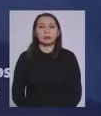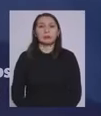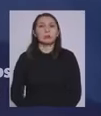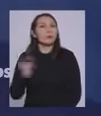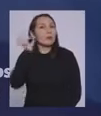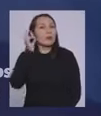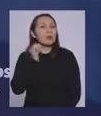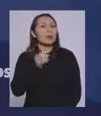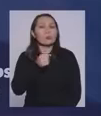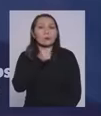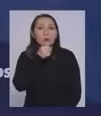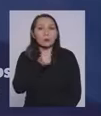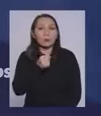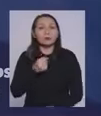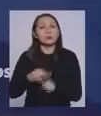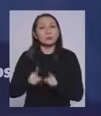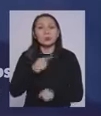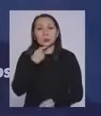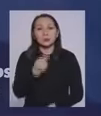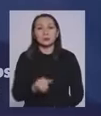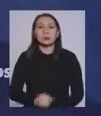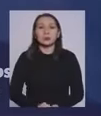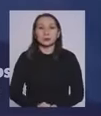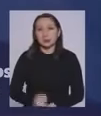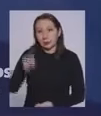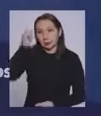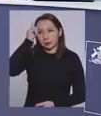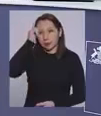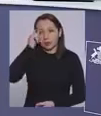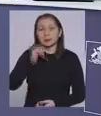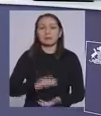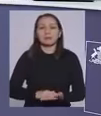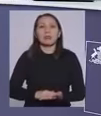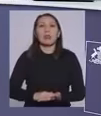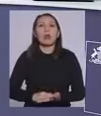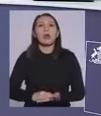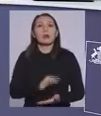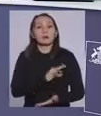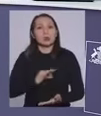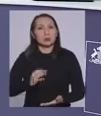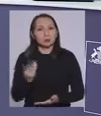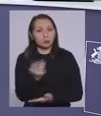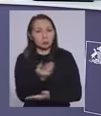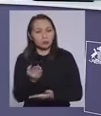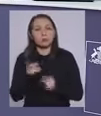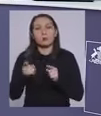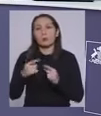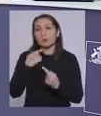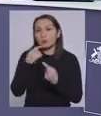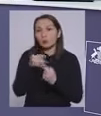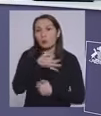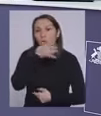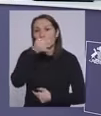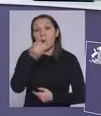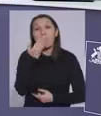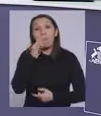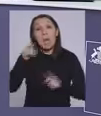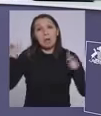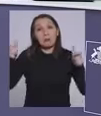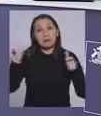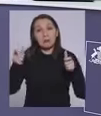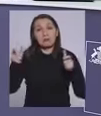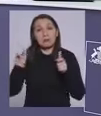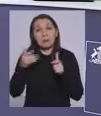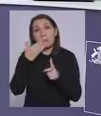Ministro, siguiente pregunta, sí, perdona. Ministro, subsecretario, ustedes hablaban de esta mejoría que se ha